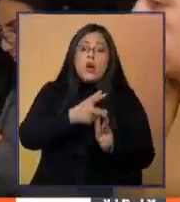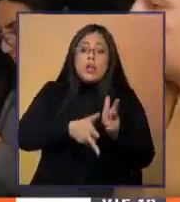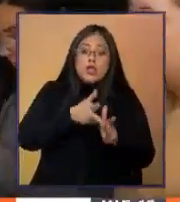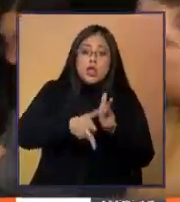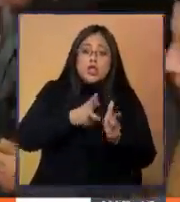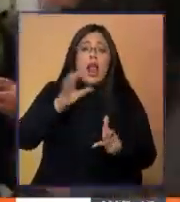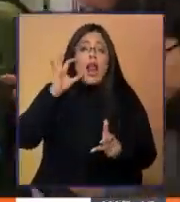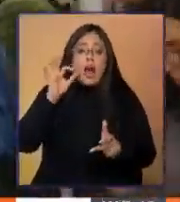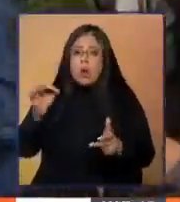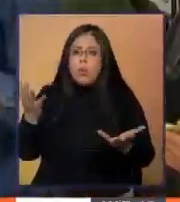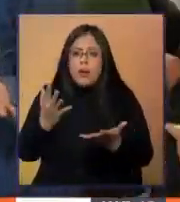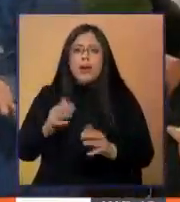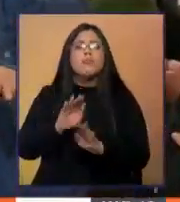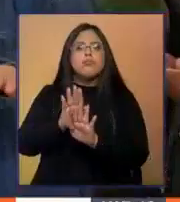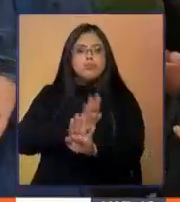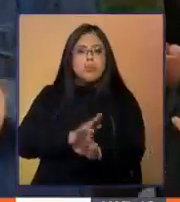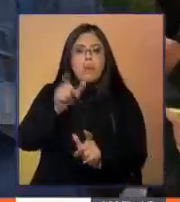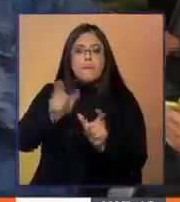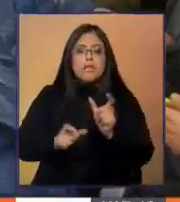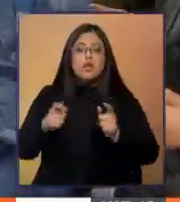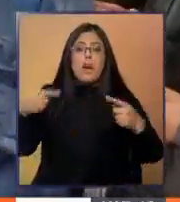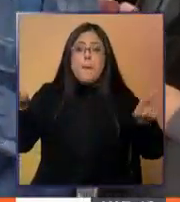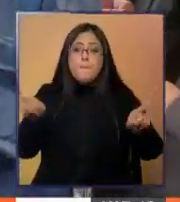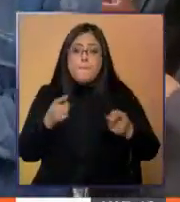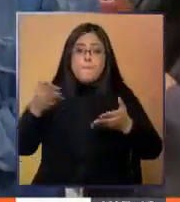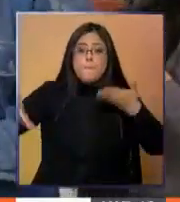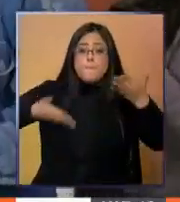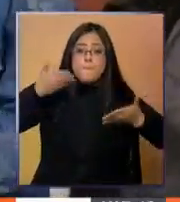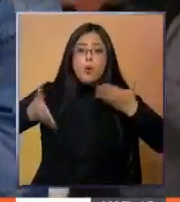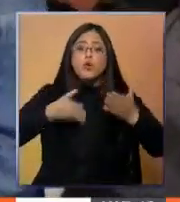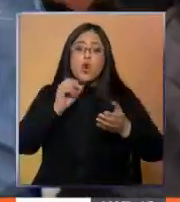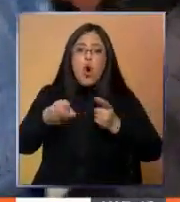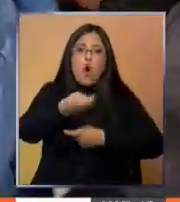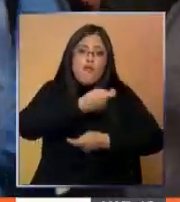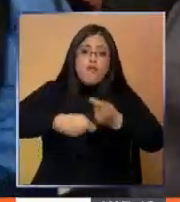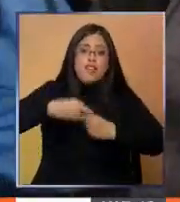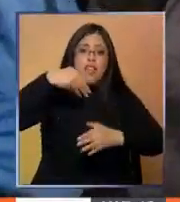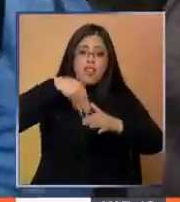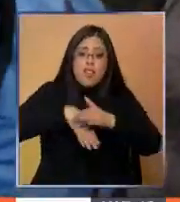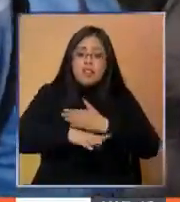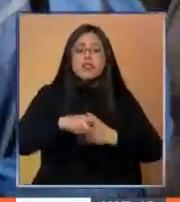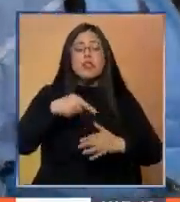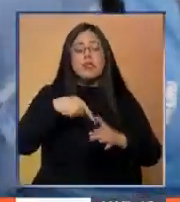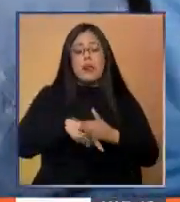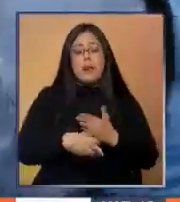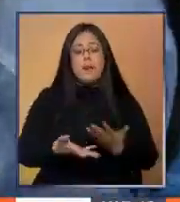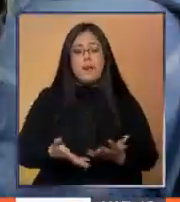músicos o vendedores ambulantes comercien al interior del metro.